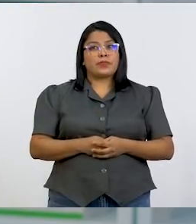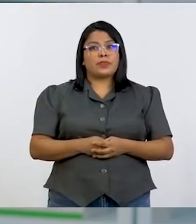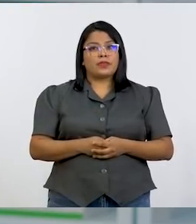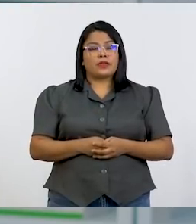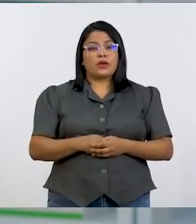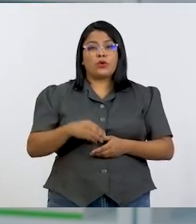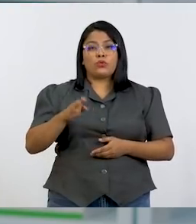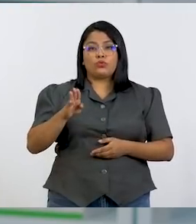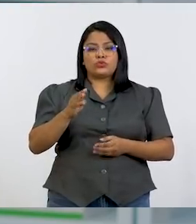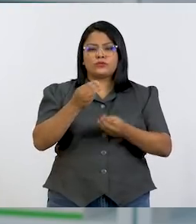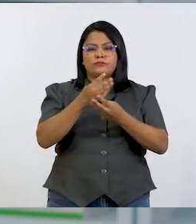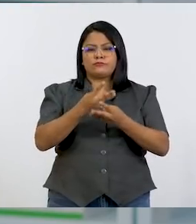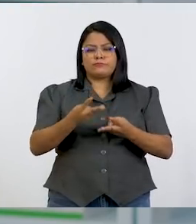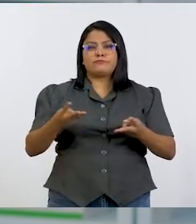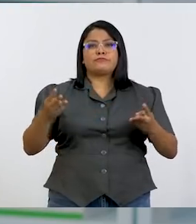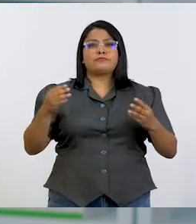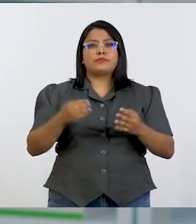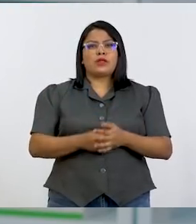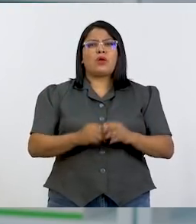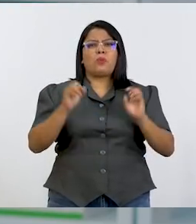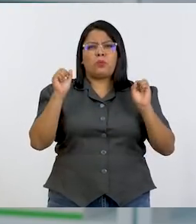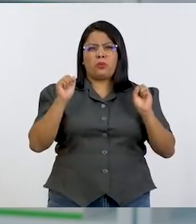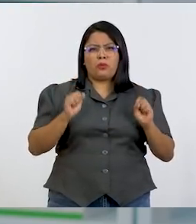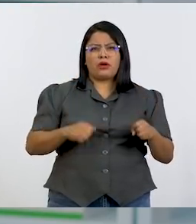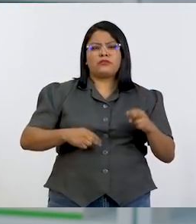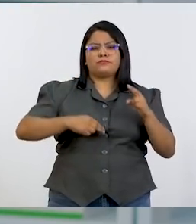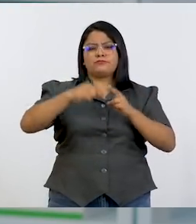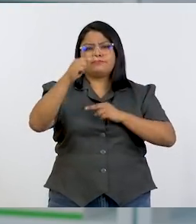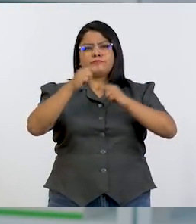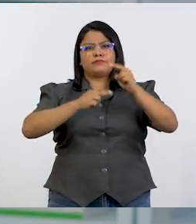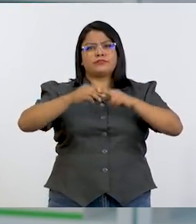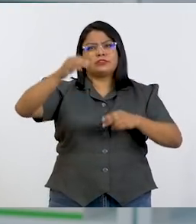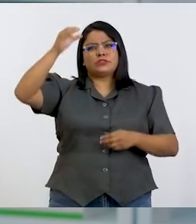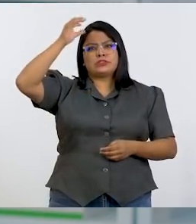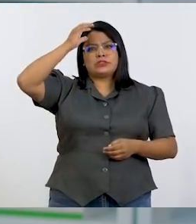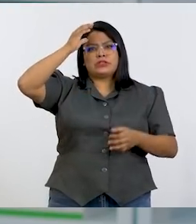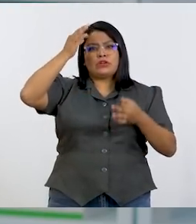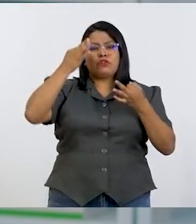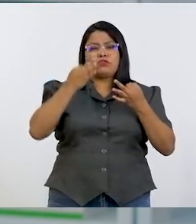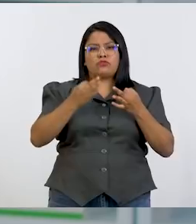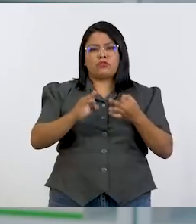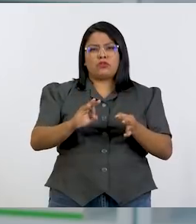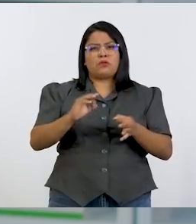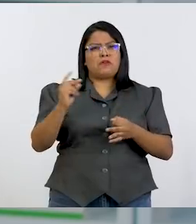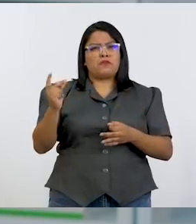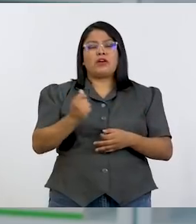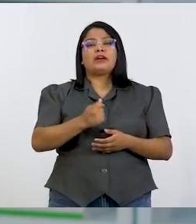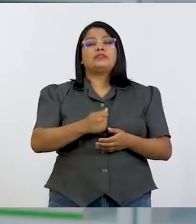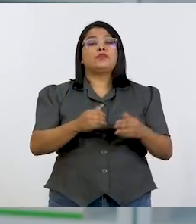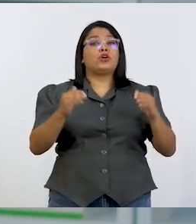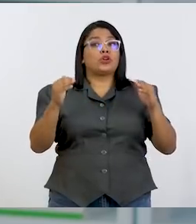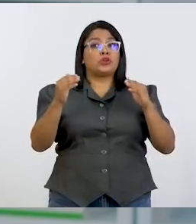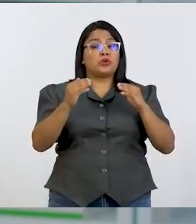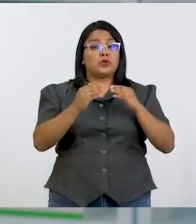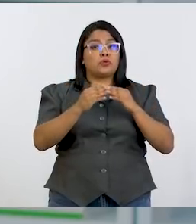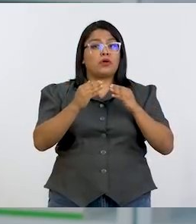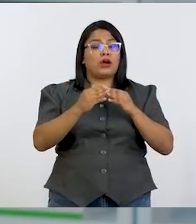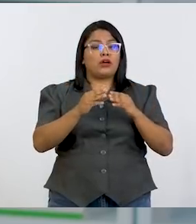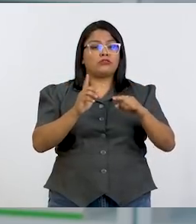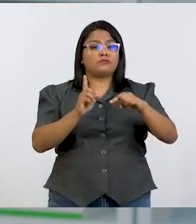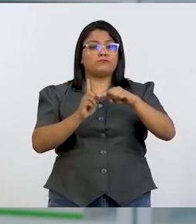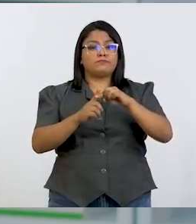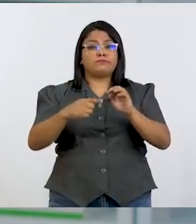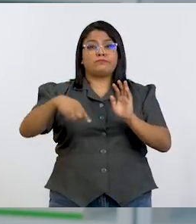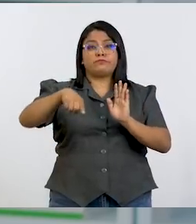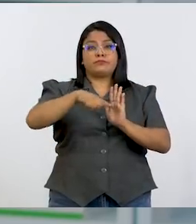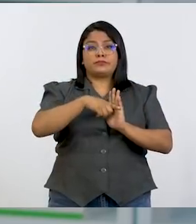El uso del material manipulable te permite construir conocimiento de forma intuitiva. Además, con respecto a la suma y a